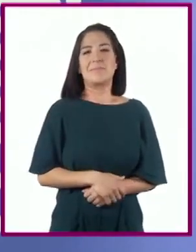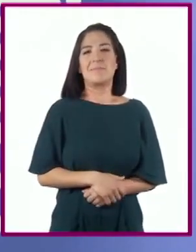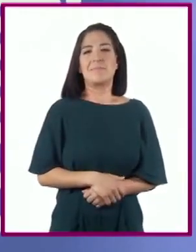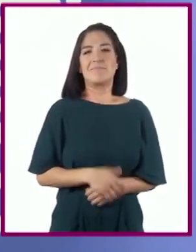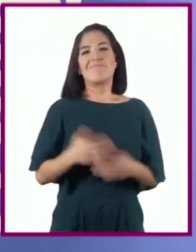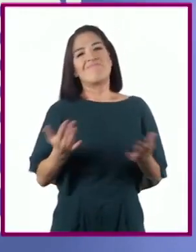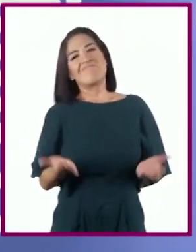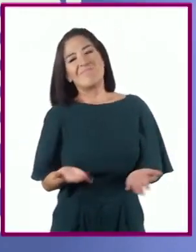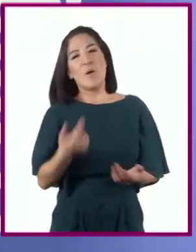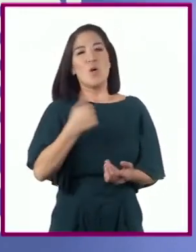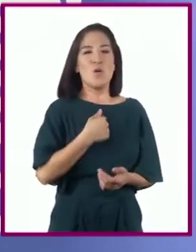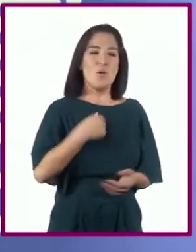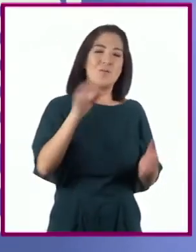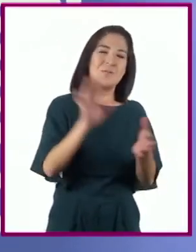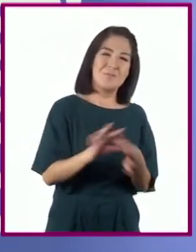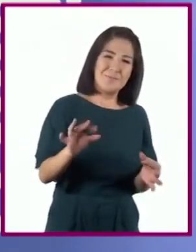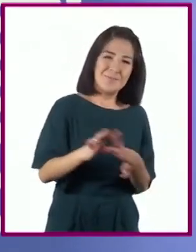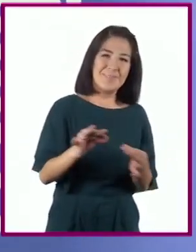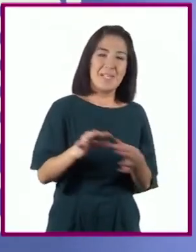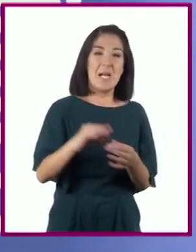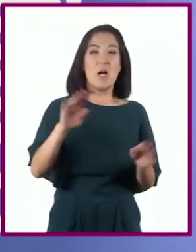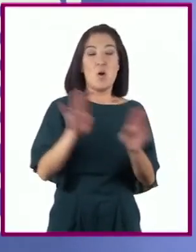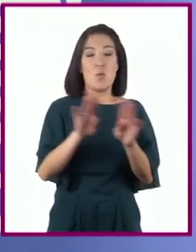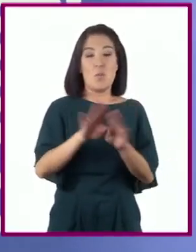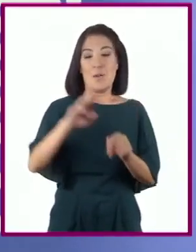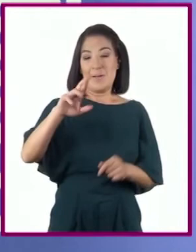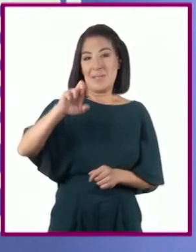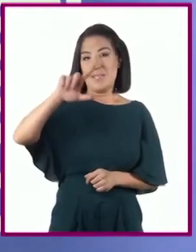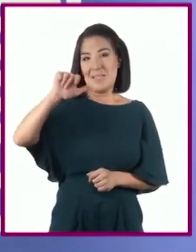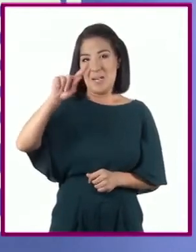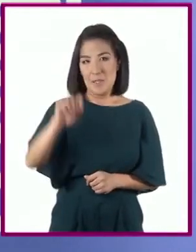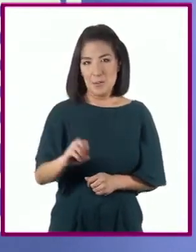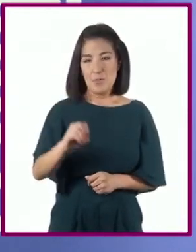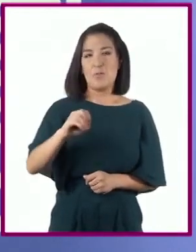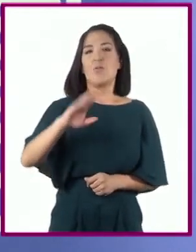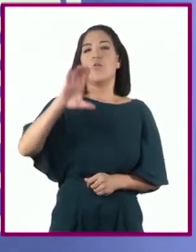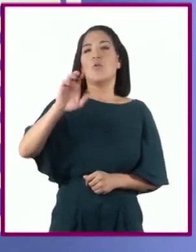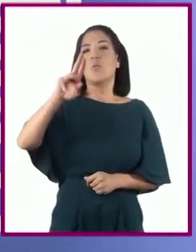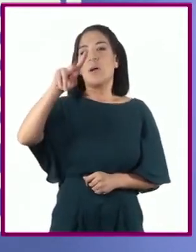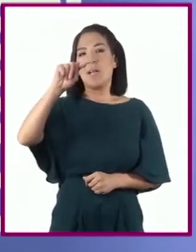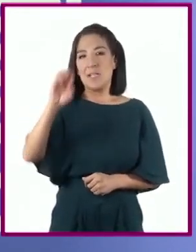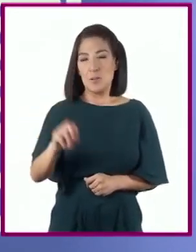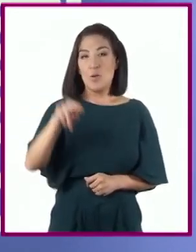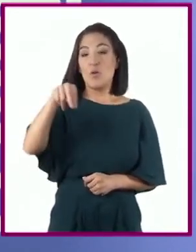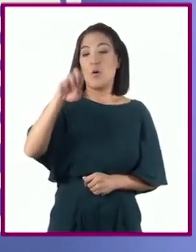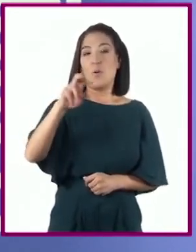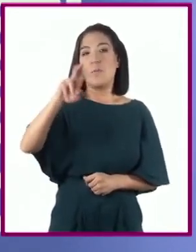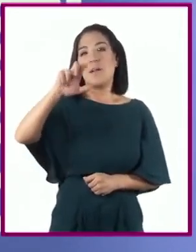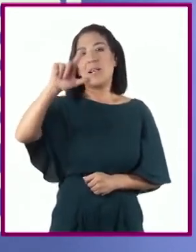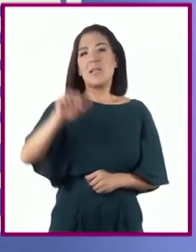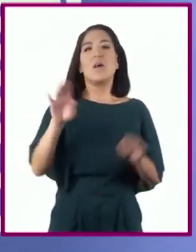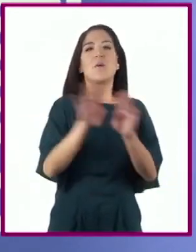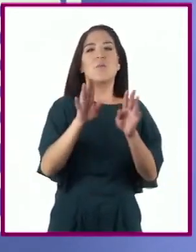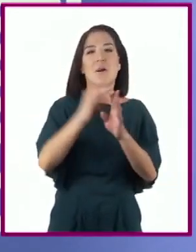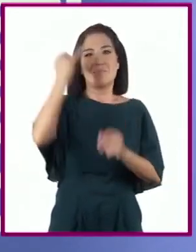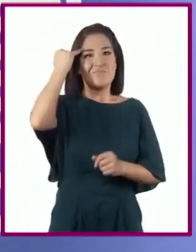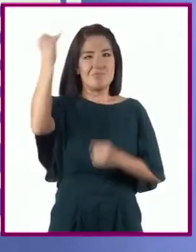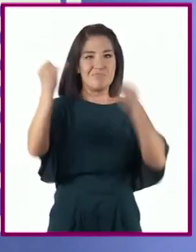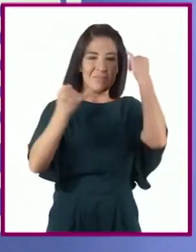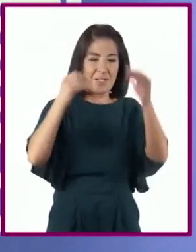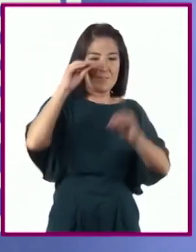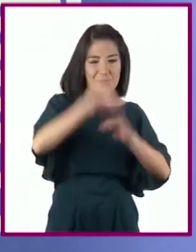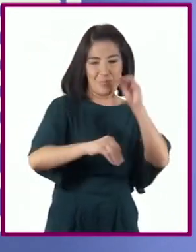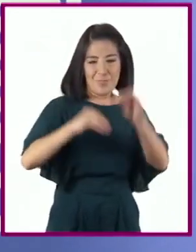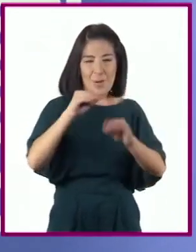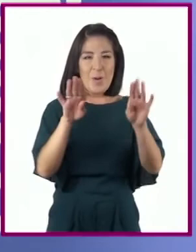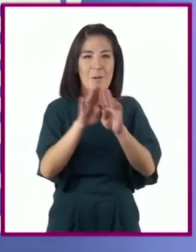Lo que te puedo decir es que los relatos, cuentos y novelas son construcciones creativas. Surgen de la